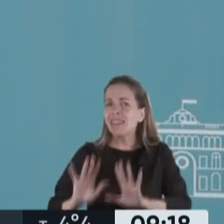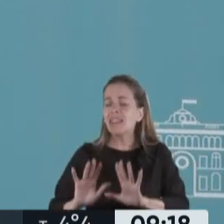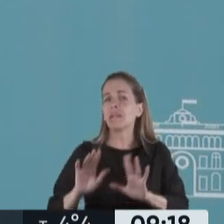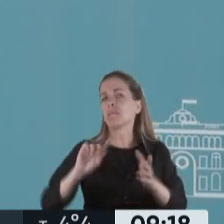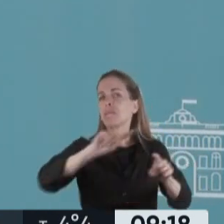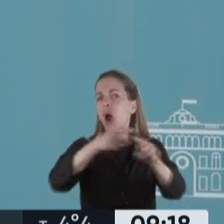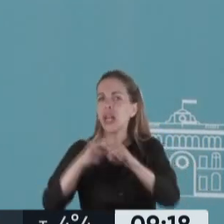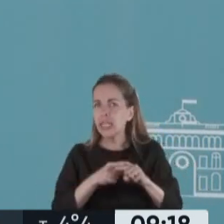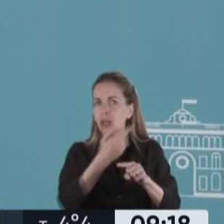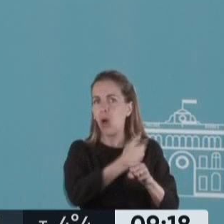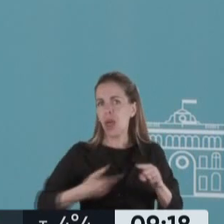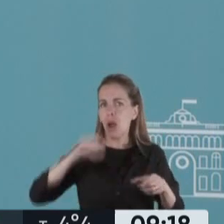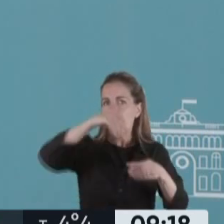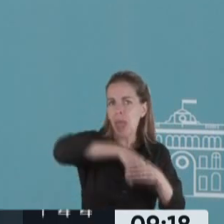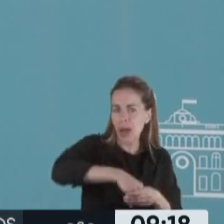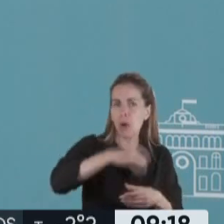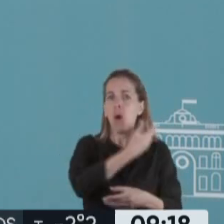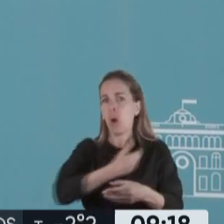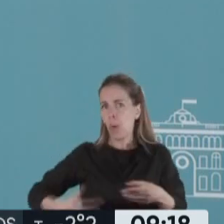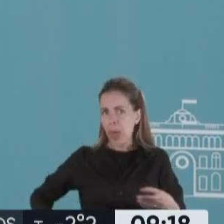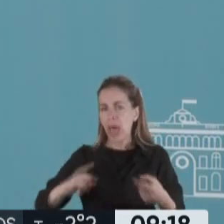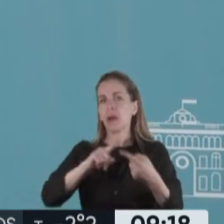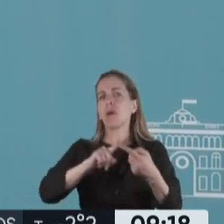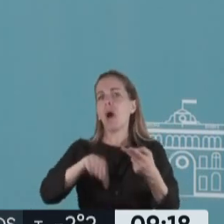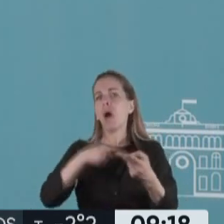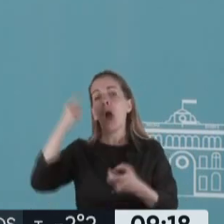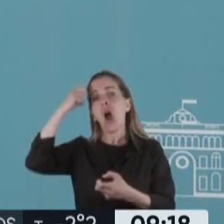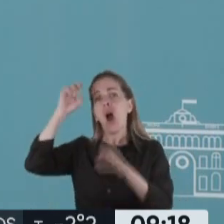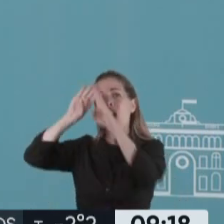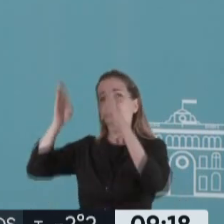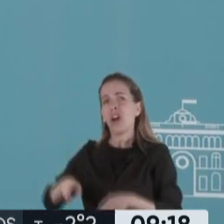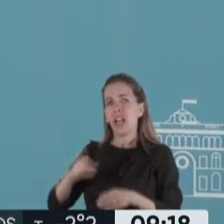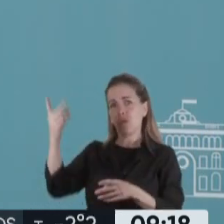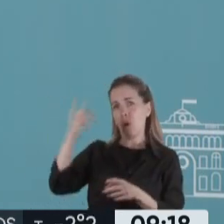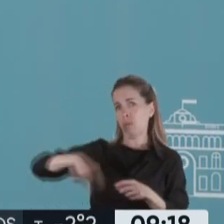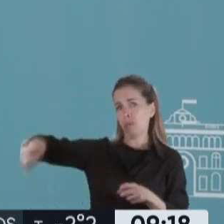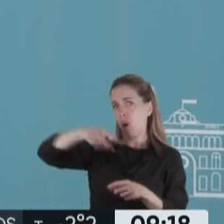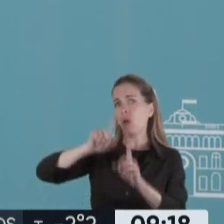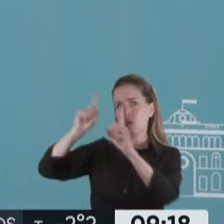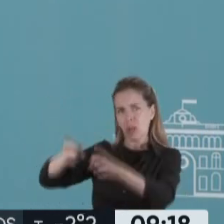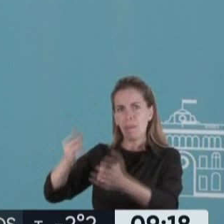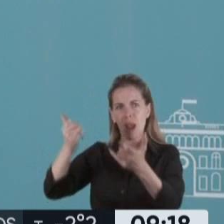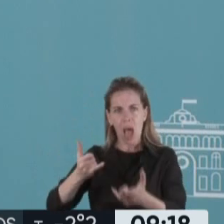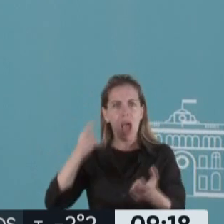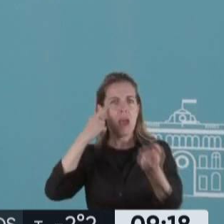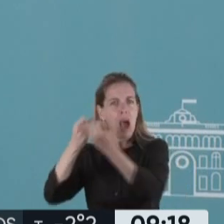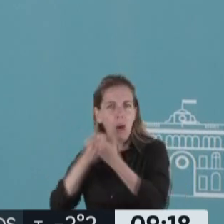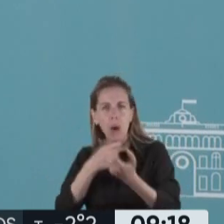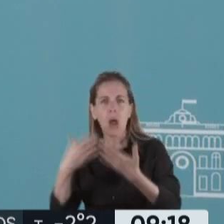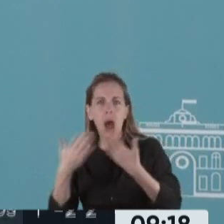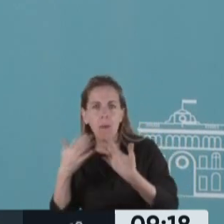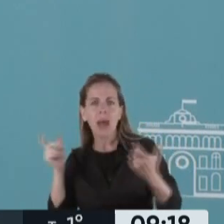del gobierno, pero en el gobierno, en el Ejecutivo y también en el Congreso están llevando adelante las conversaciones que quieren llevar